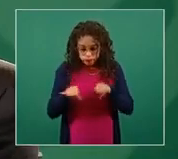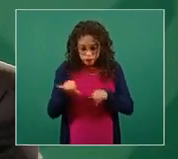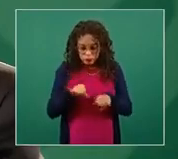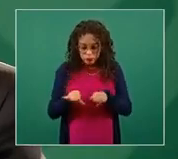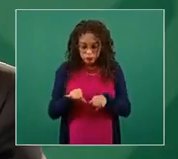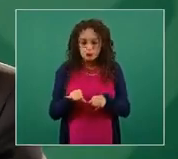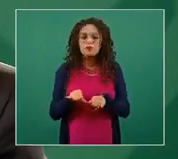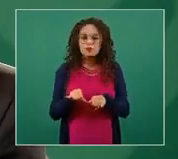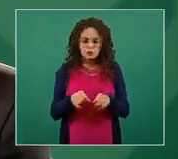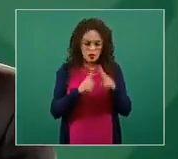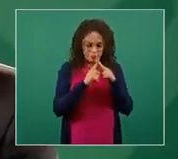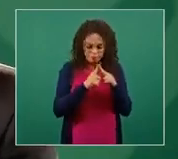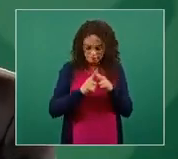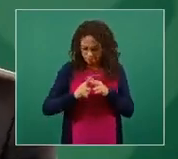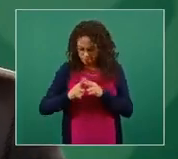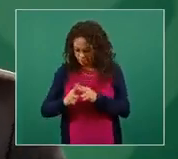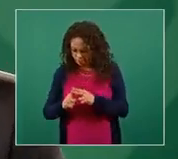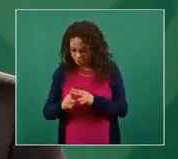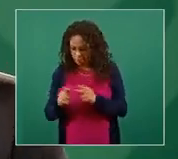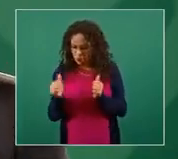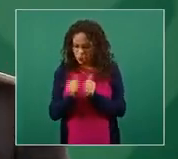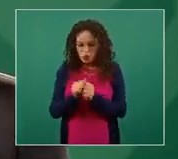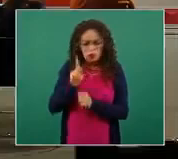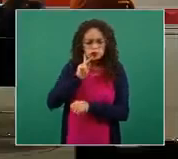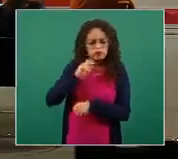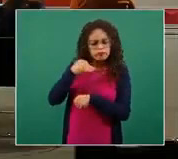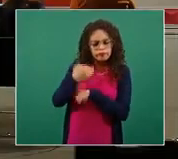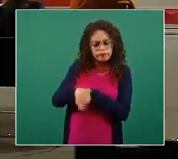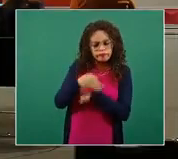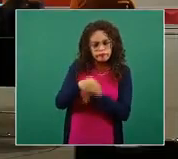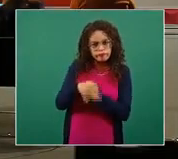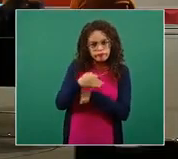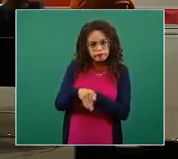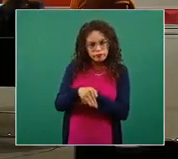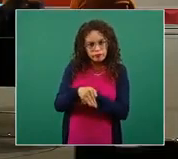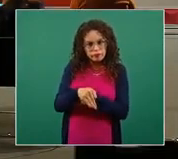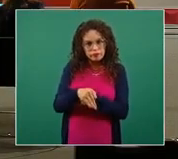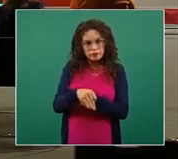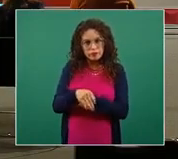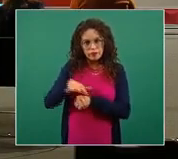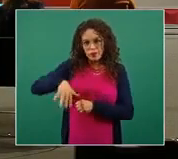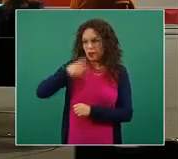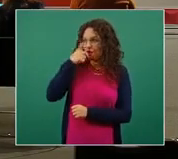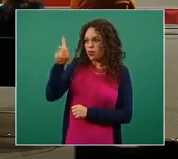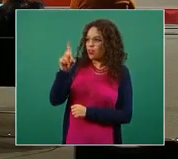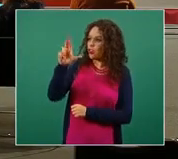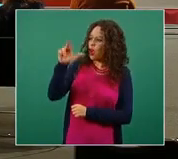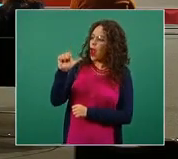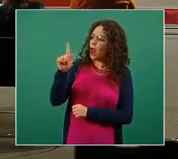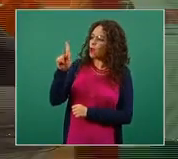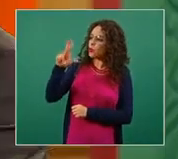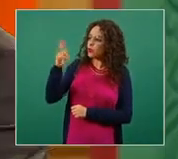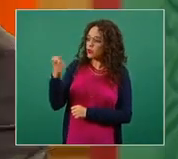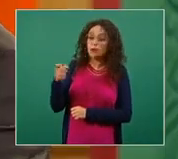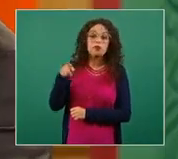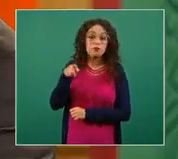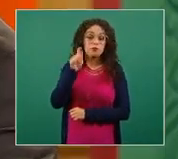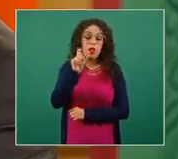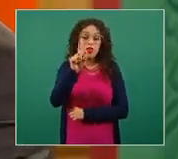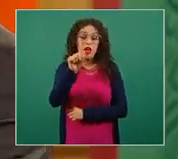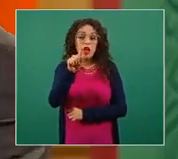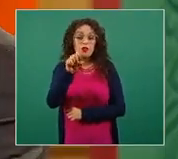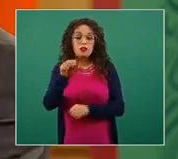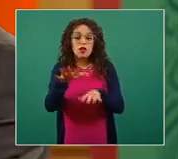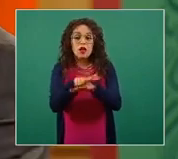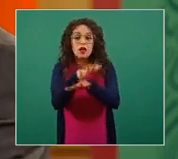datos preliminares, como ya señalaba la doctora Alpuche, los datos están cambiando, porque